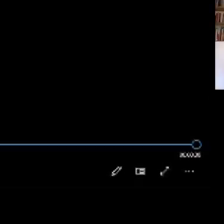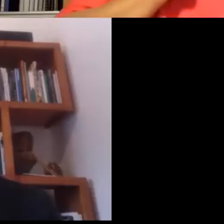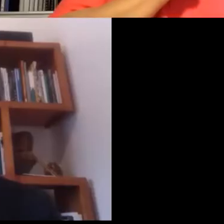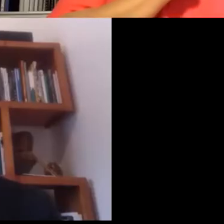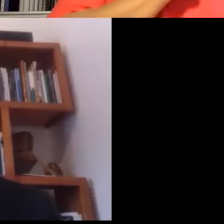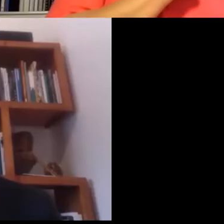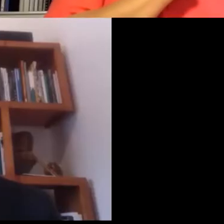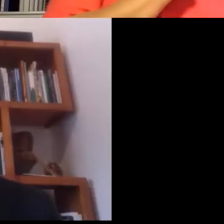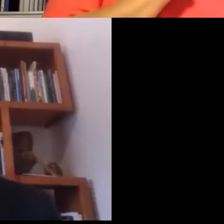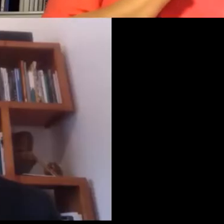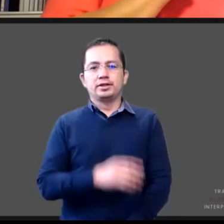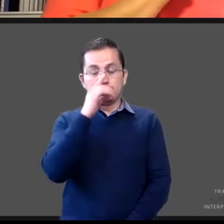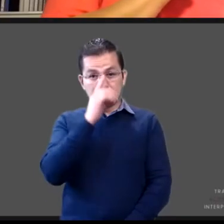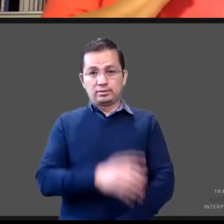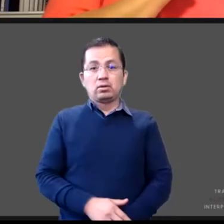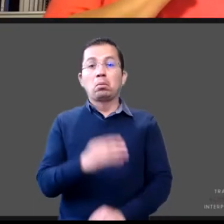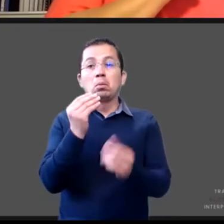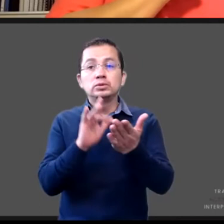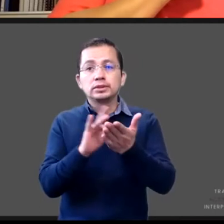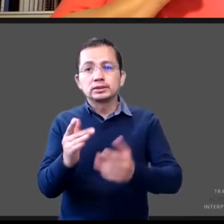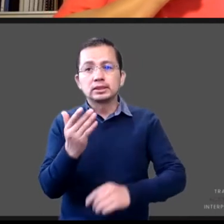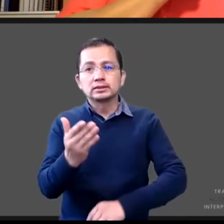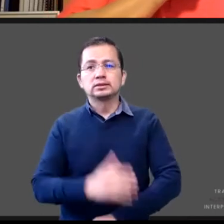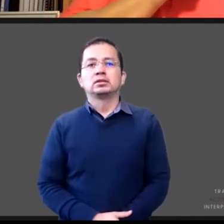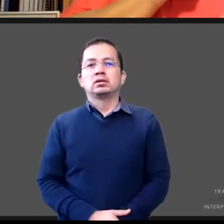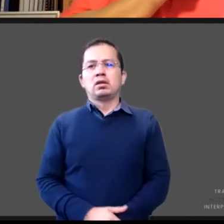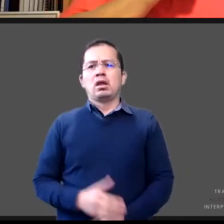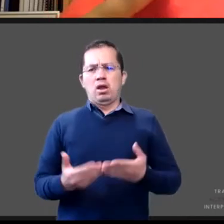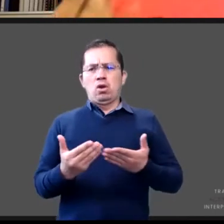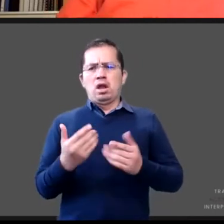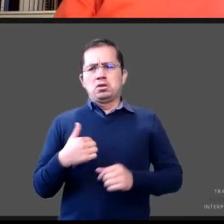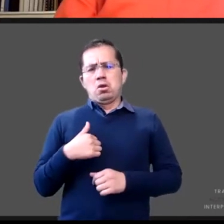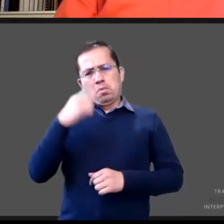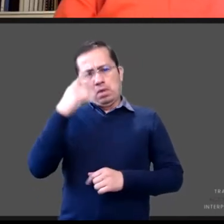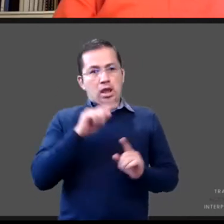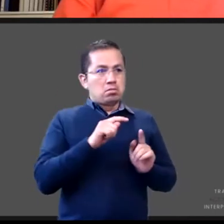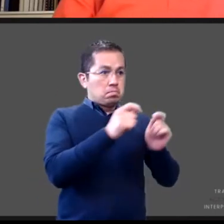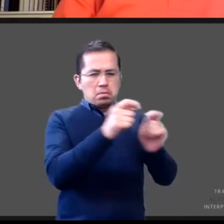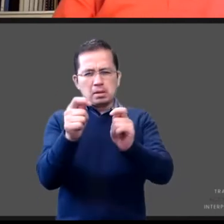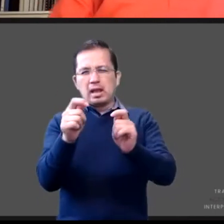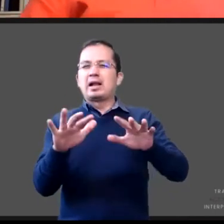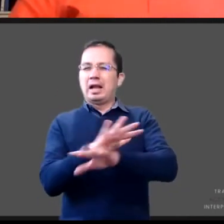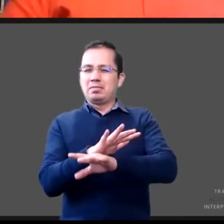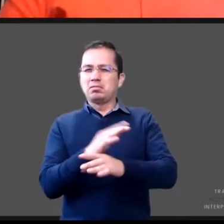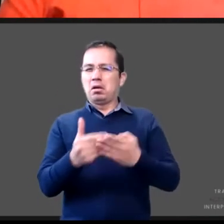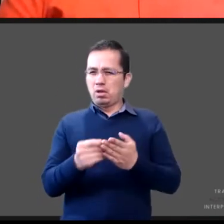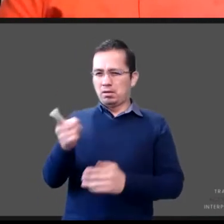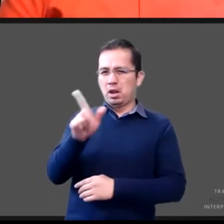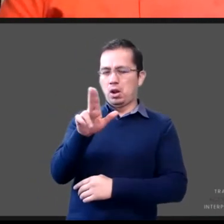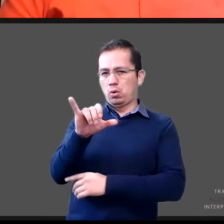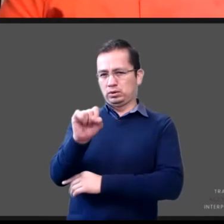Muchas gracias. Les pediría ahora cambiar el orden de la intervención. Si quieres comenzar tú, Luis, y luego vamos con la